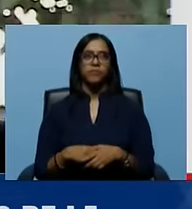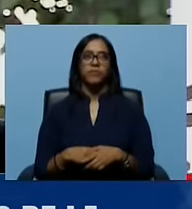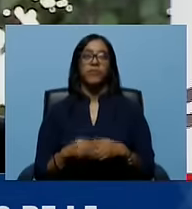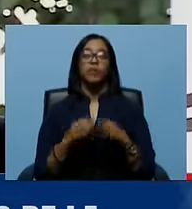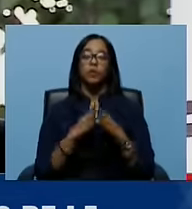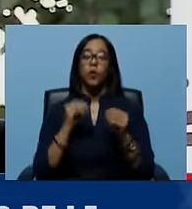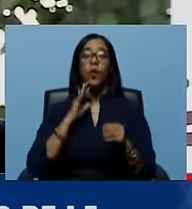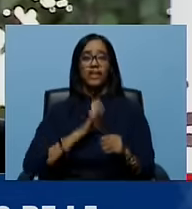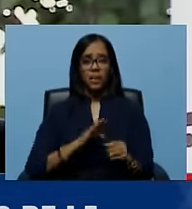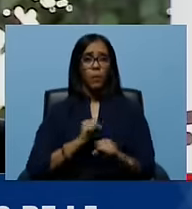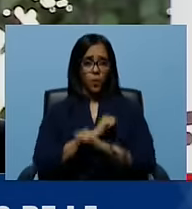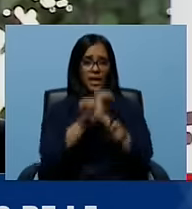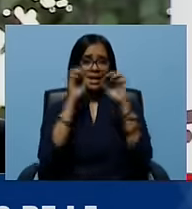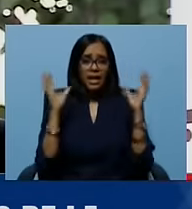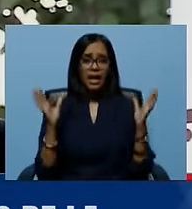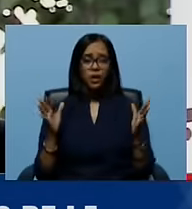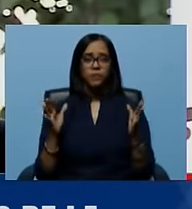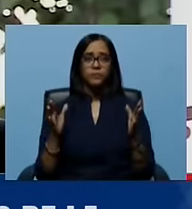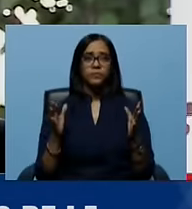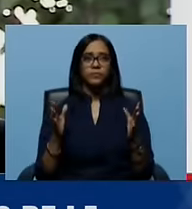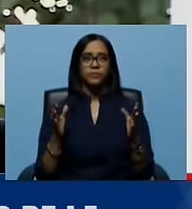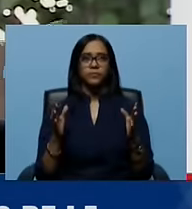Todos estamos claros en eso.